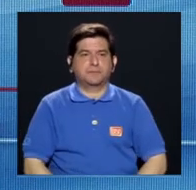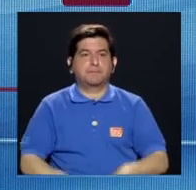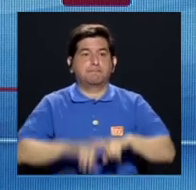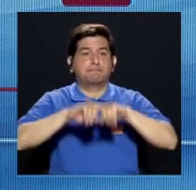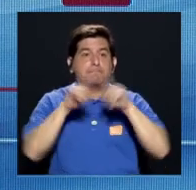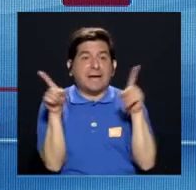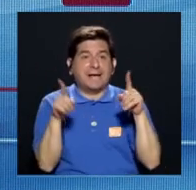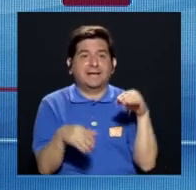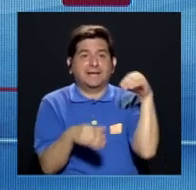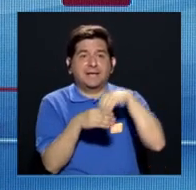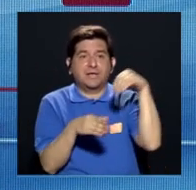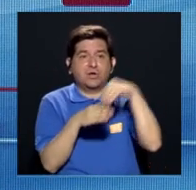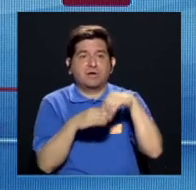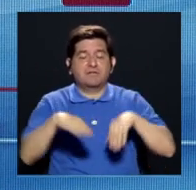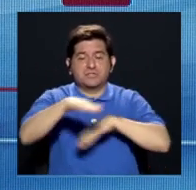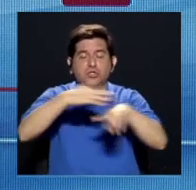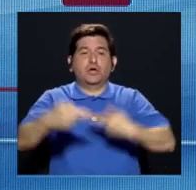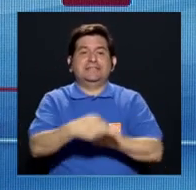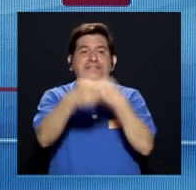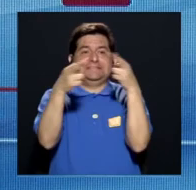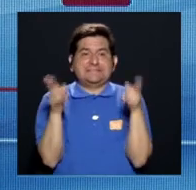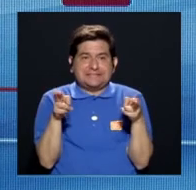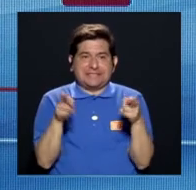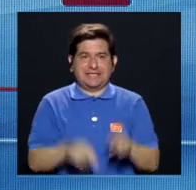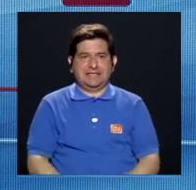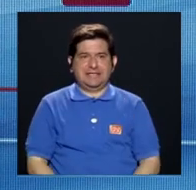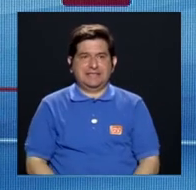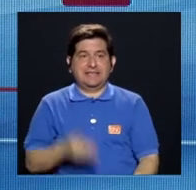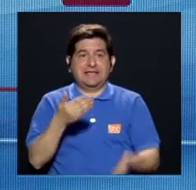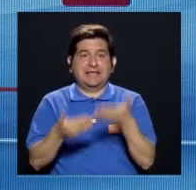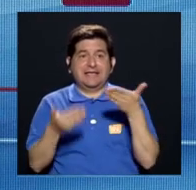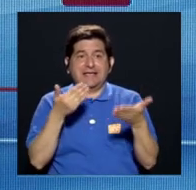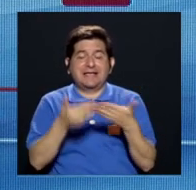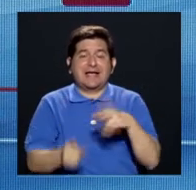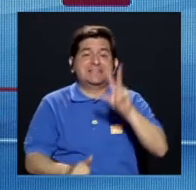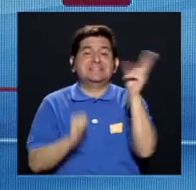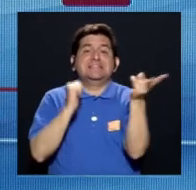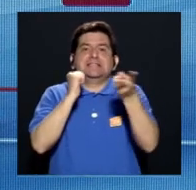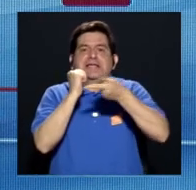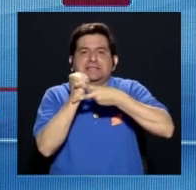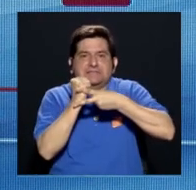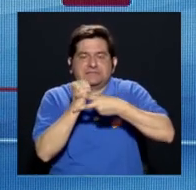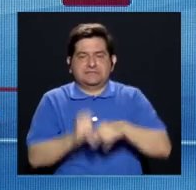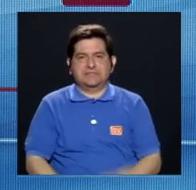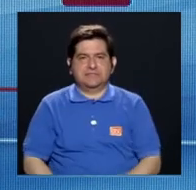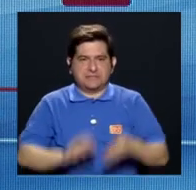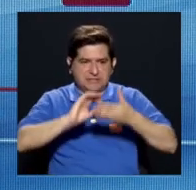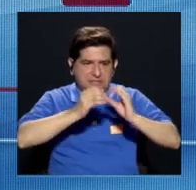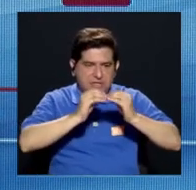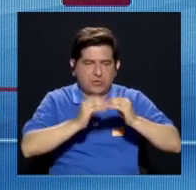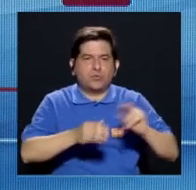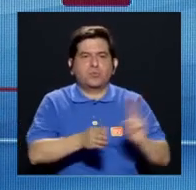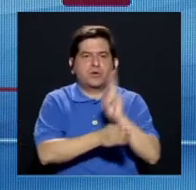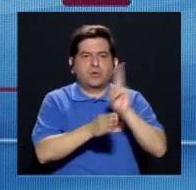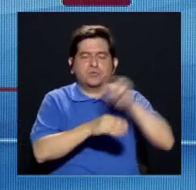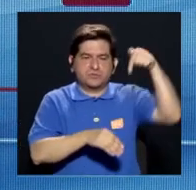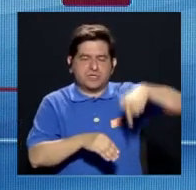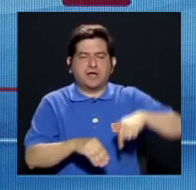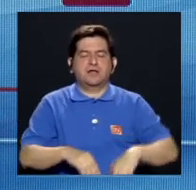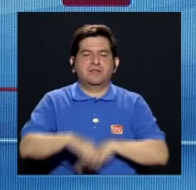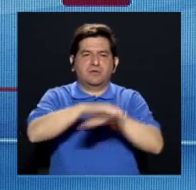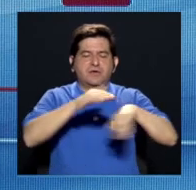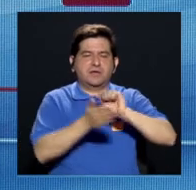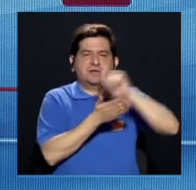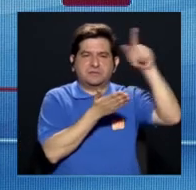pero la inversión en sedes regionales fue casi el triple de lo que se hizo en la